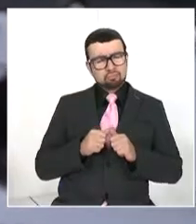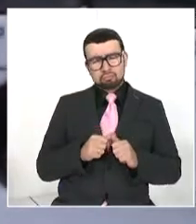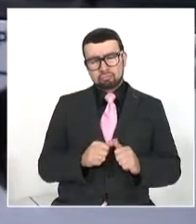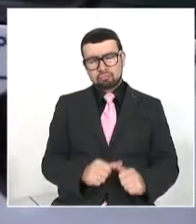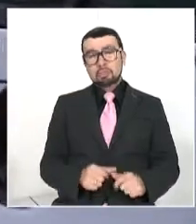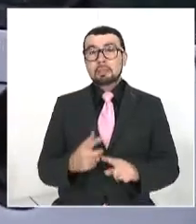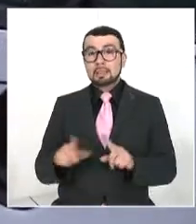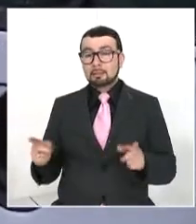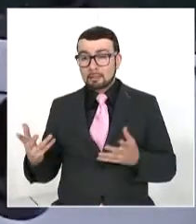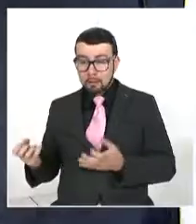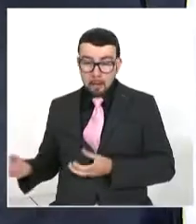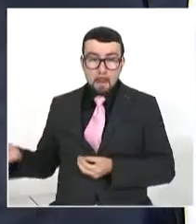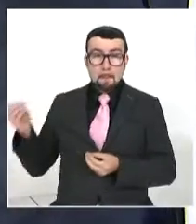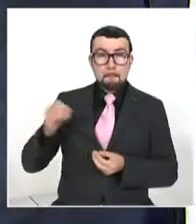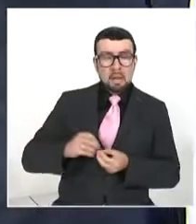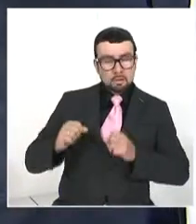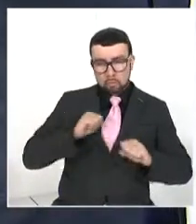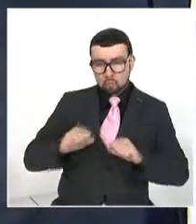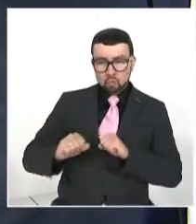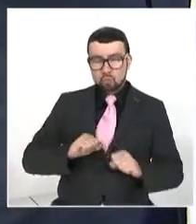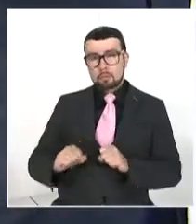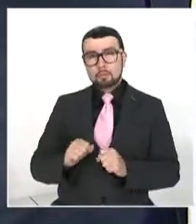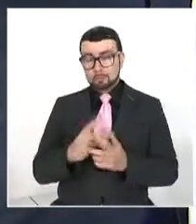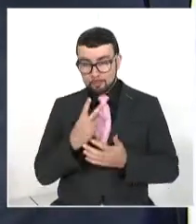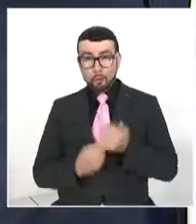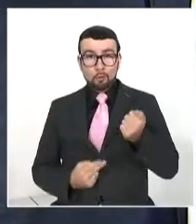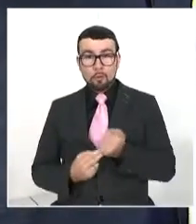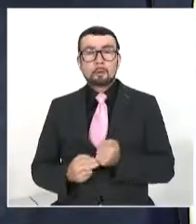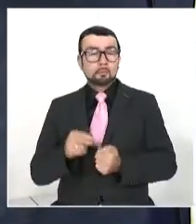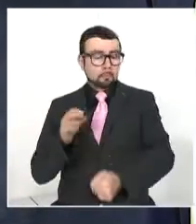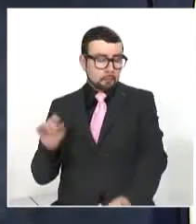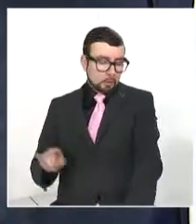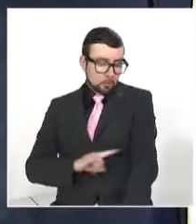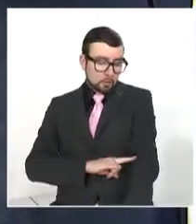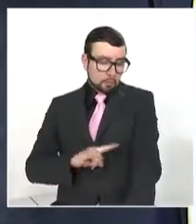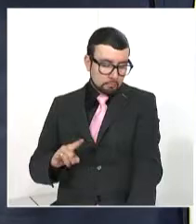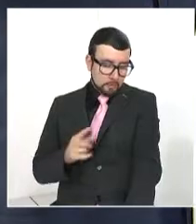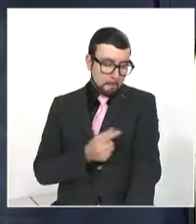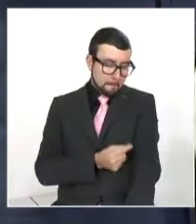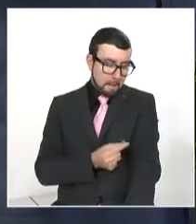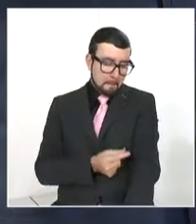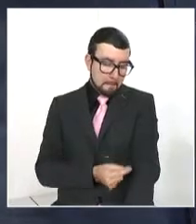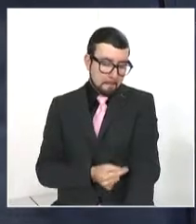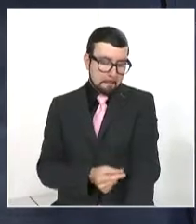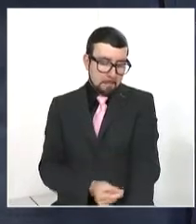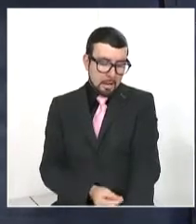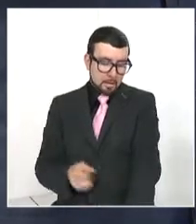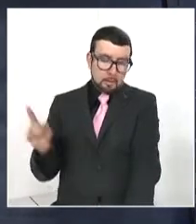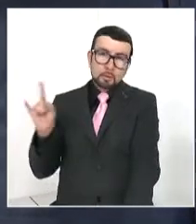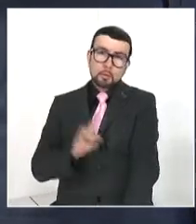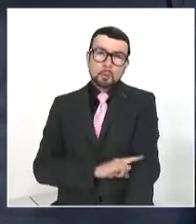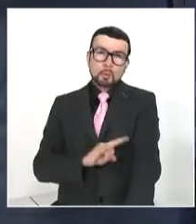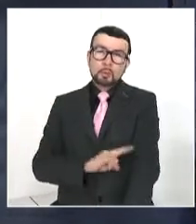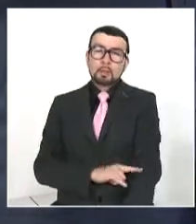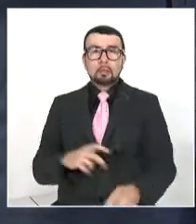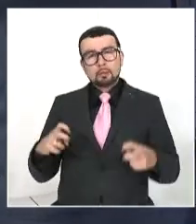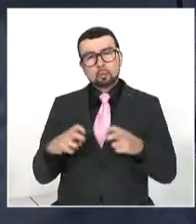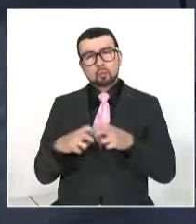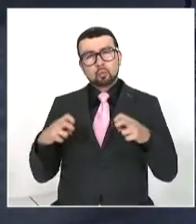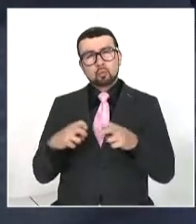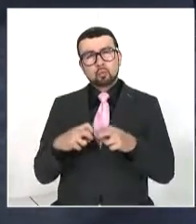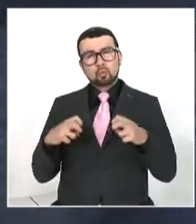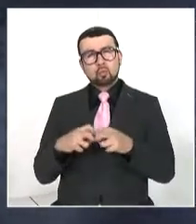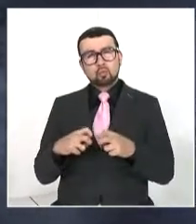una estimulación motora. Entonces lo que hacemos es conectarlo y por medio aquí de los estímulos